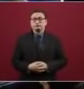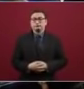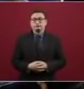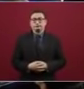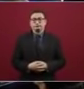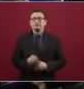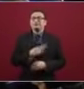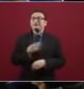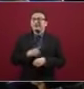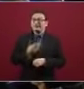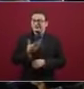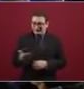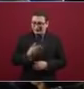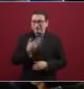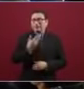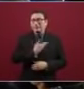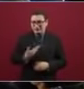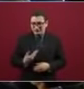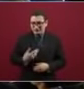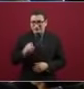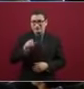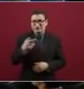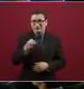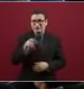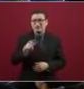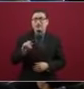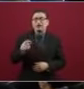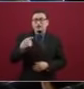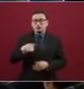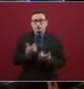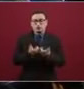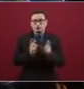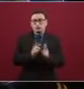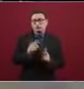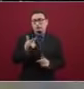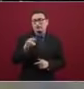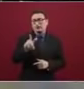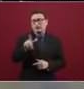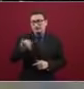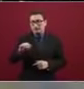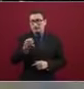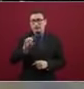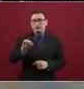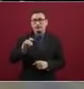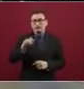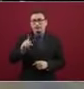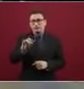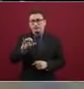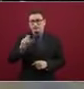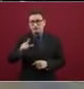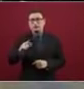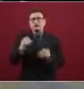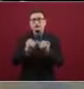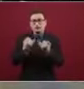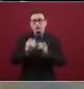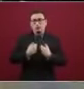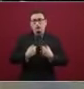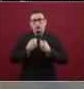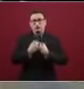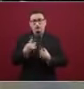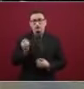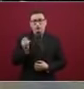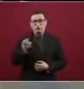Buenos días, presidente. Shaila Rosagel, corresponsal de Grupo Gili, El Imparcial, La Crónica y Frontera de Tijuana.